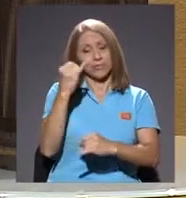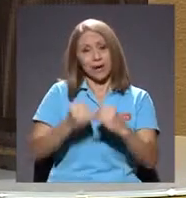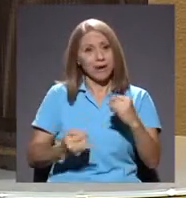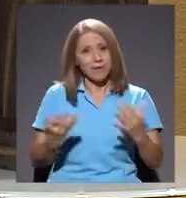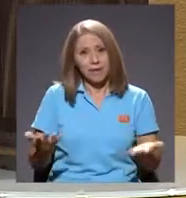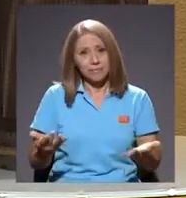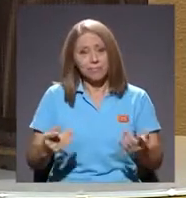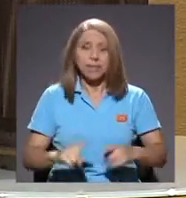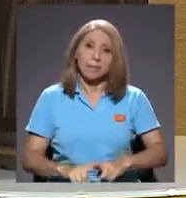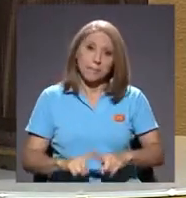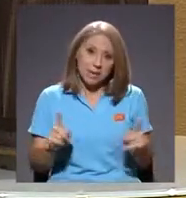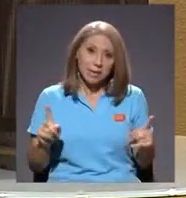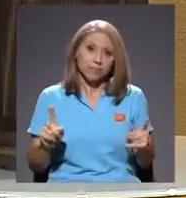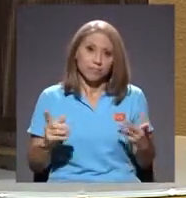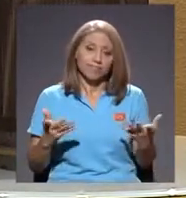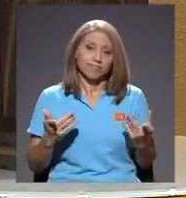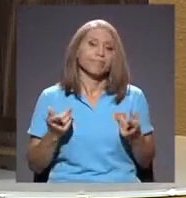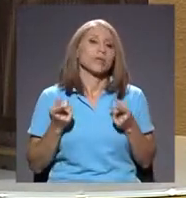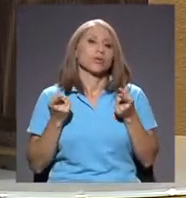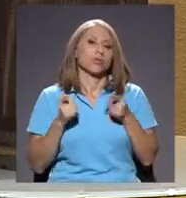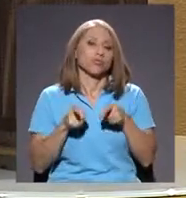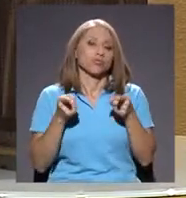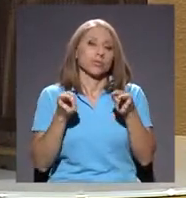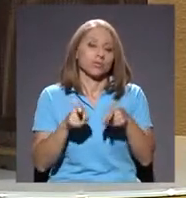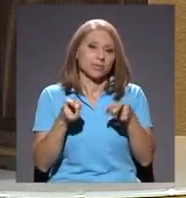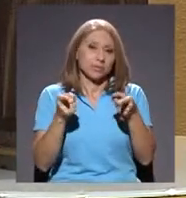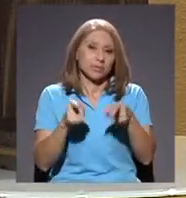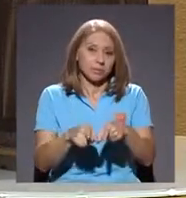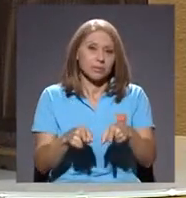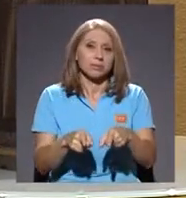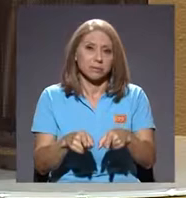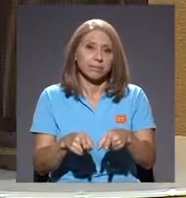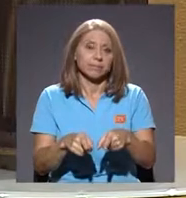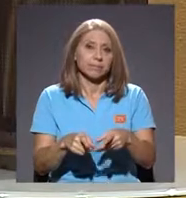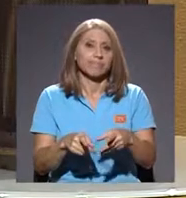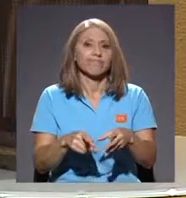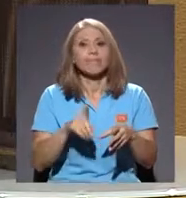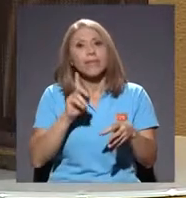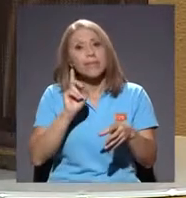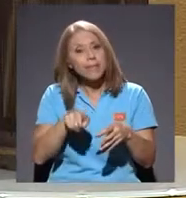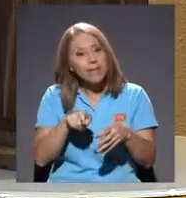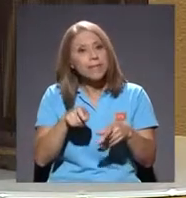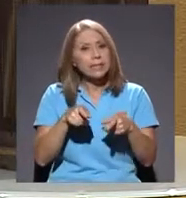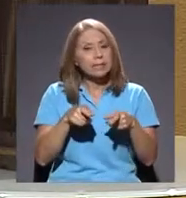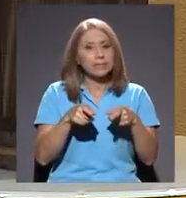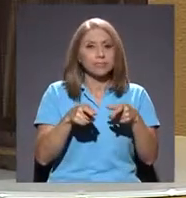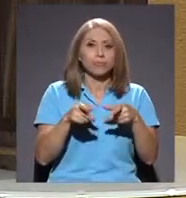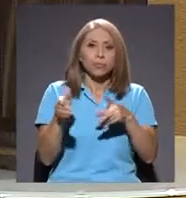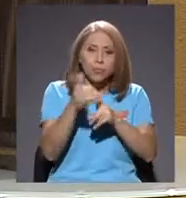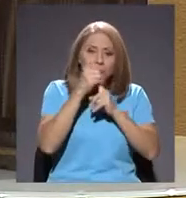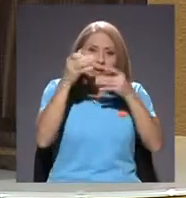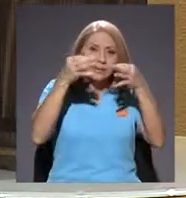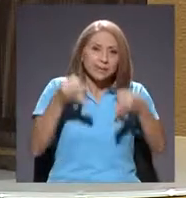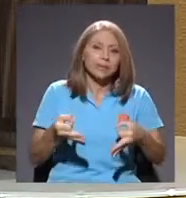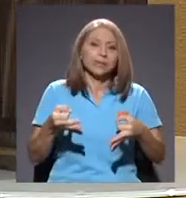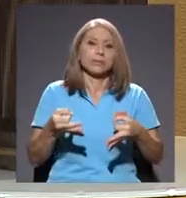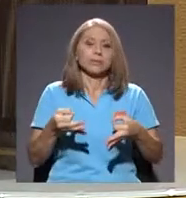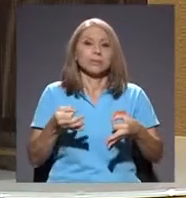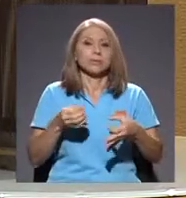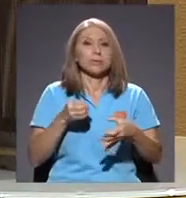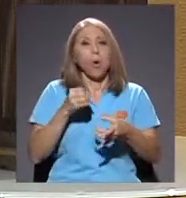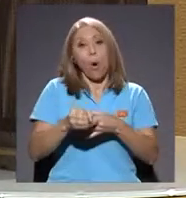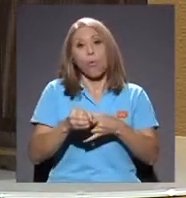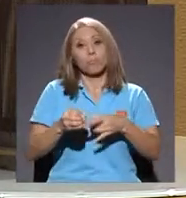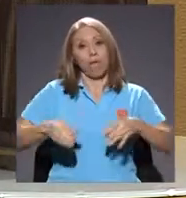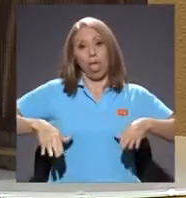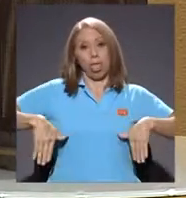pero va a tener consecuencias de medidas que se deben tomar o que no se han tomado